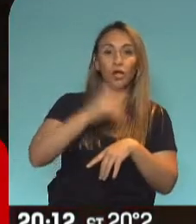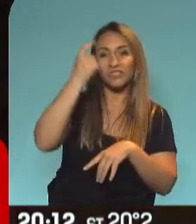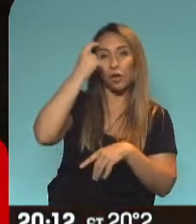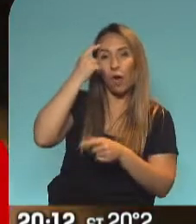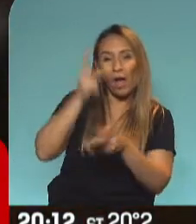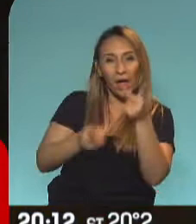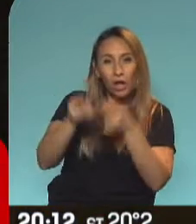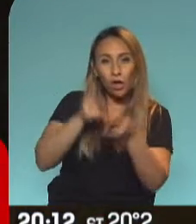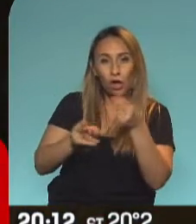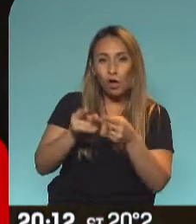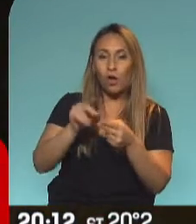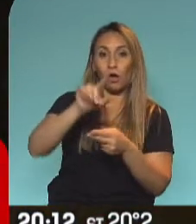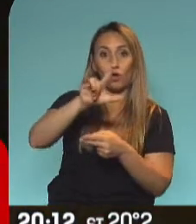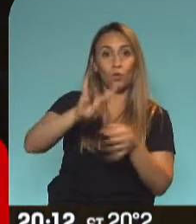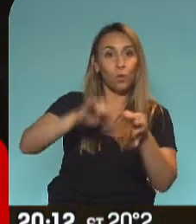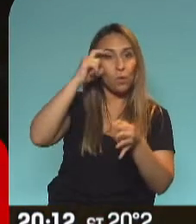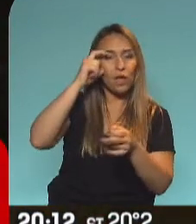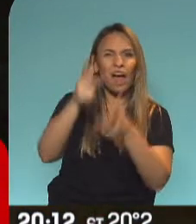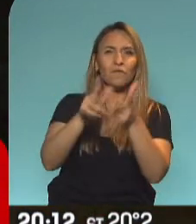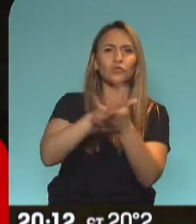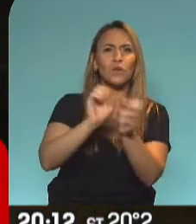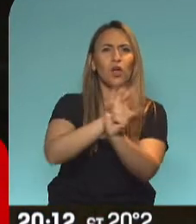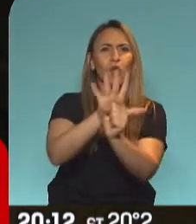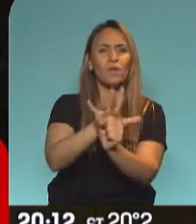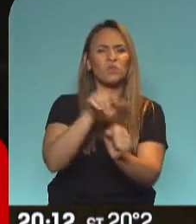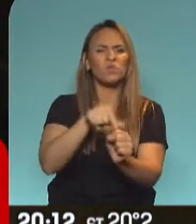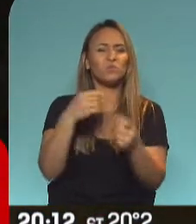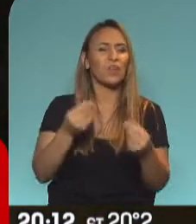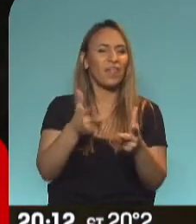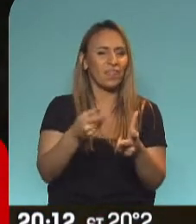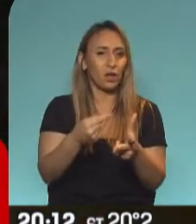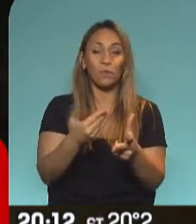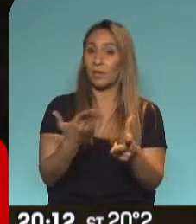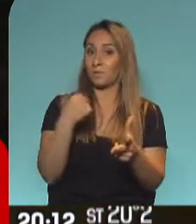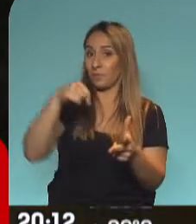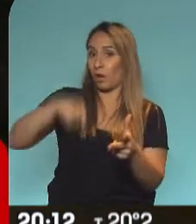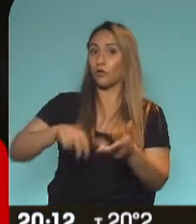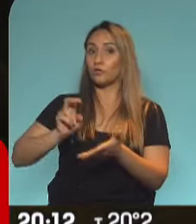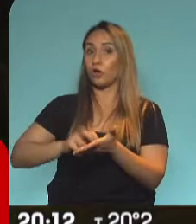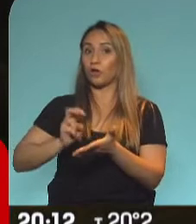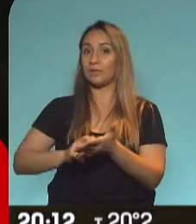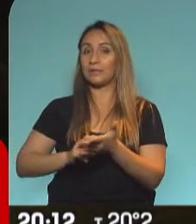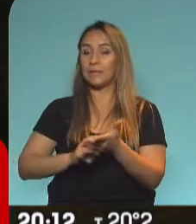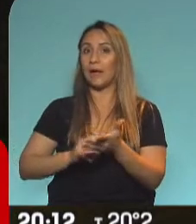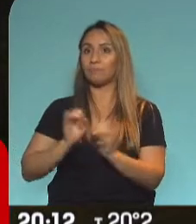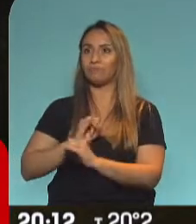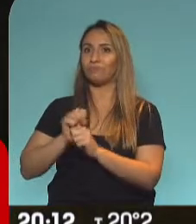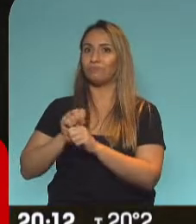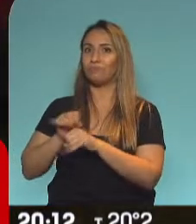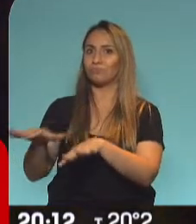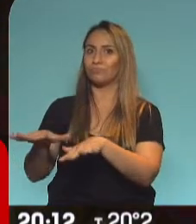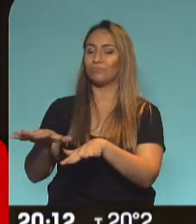hace mención al tema del COVID. Es porque hoy se conoció la noticia que en el piso donde está